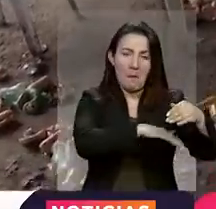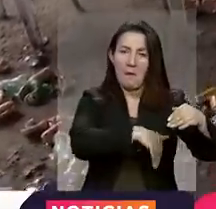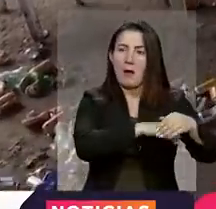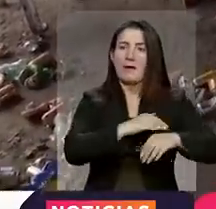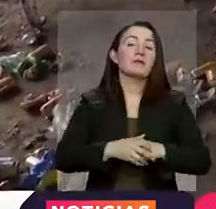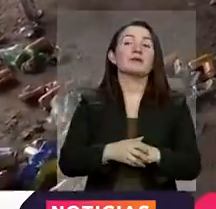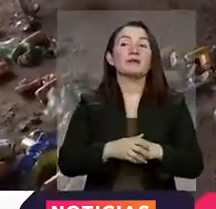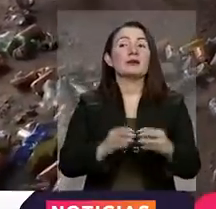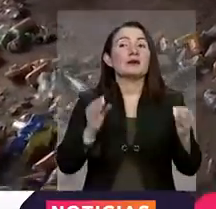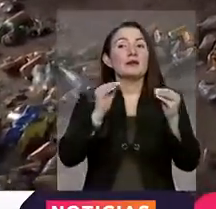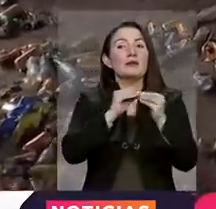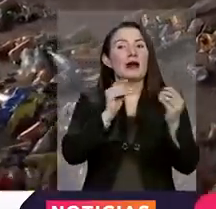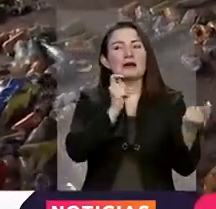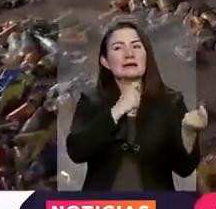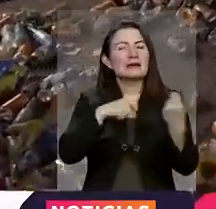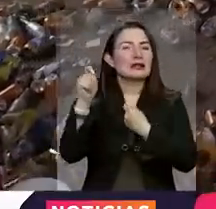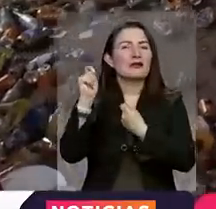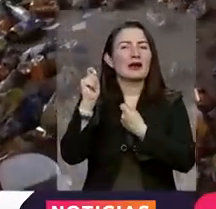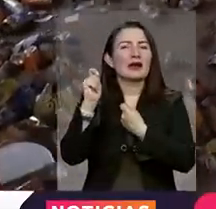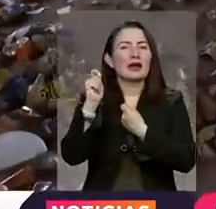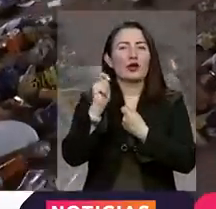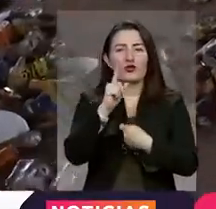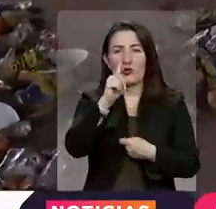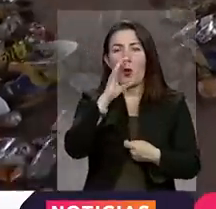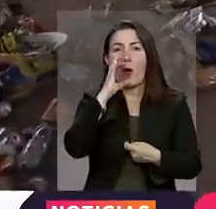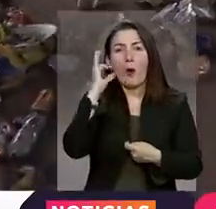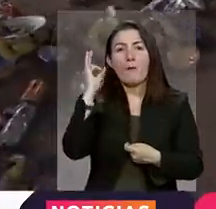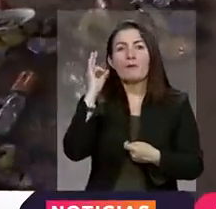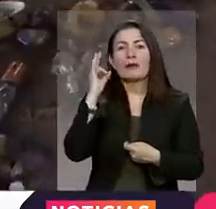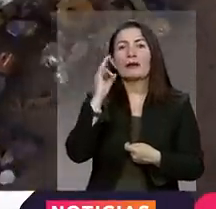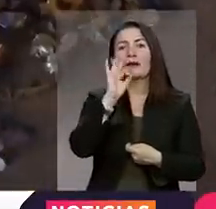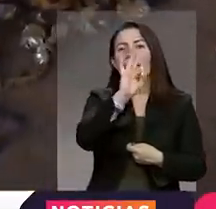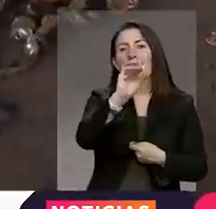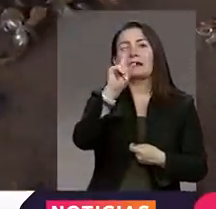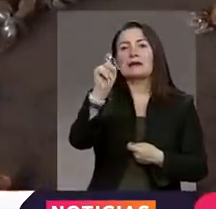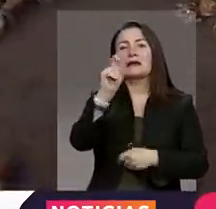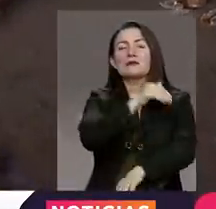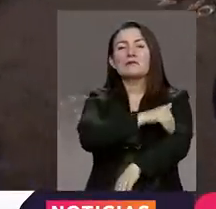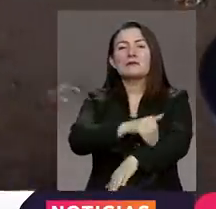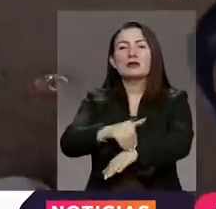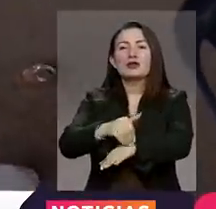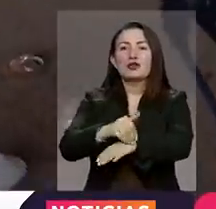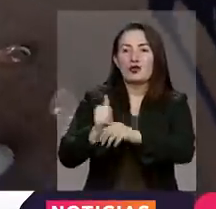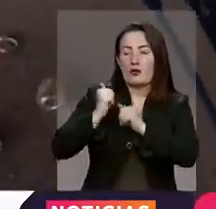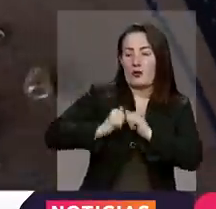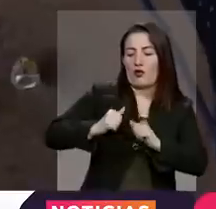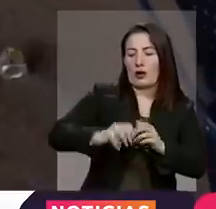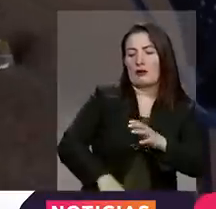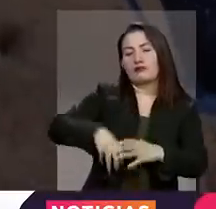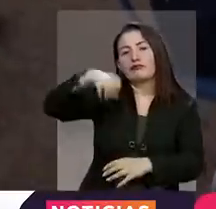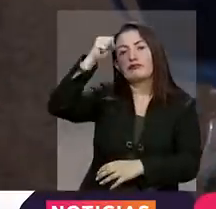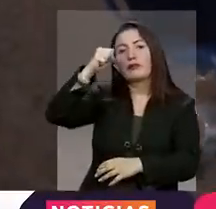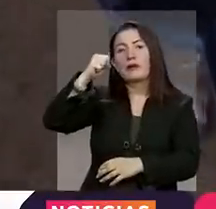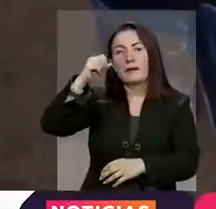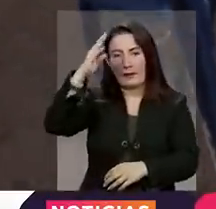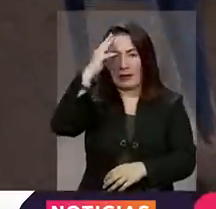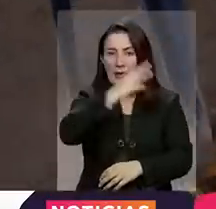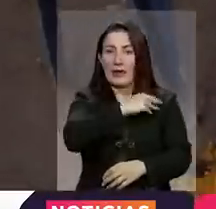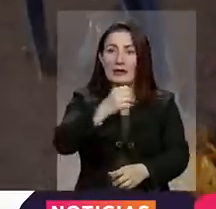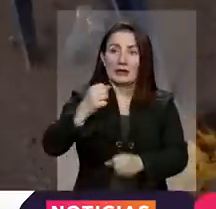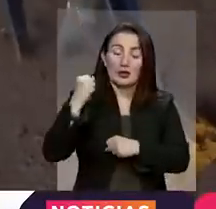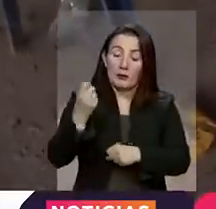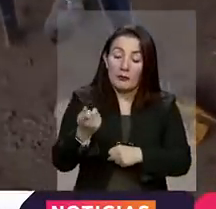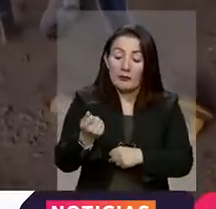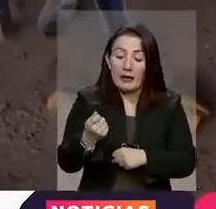no fue lo único que se llevaron los militares. A un hombre le habrían quitado 36 millones de pesos que tenía en un morral. Cuando el ejército detectó el